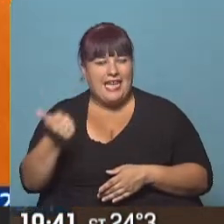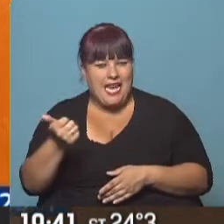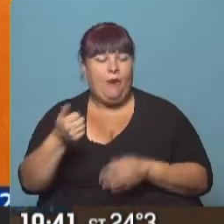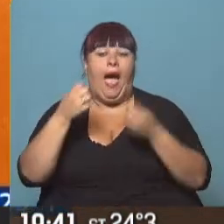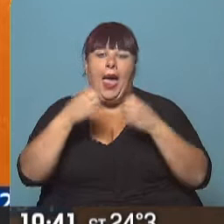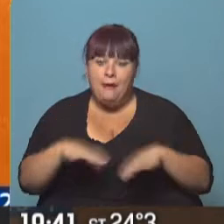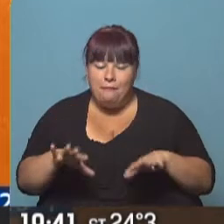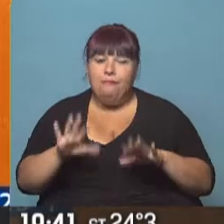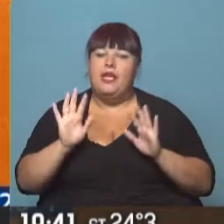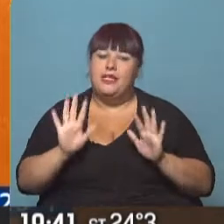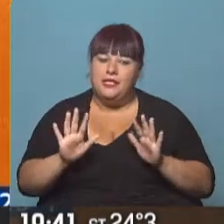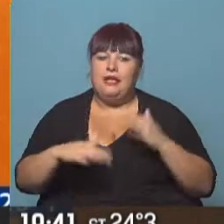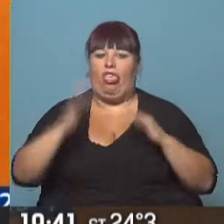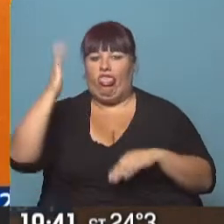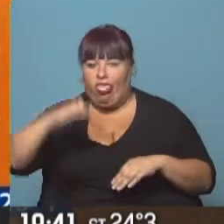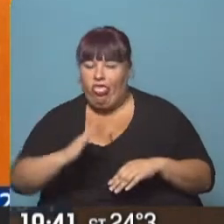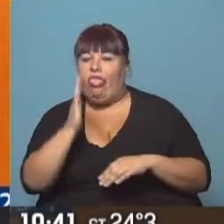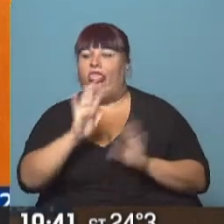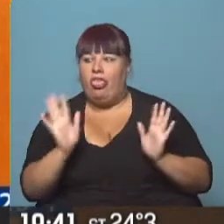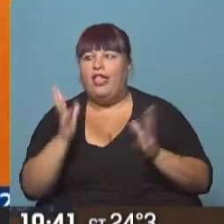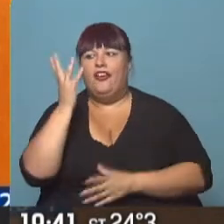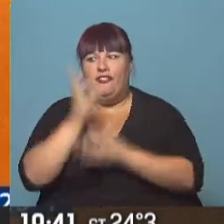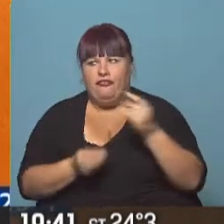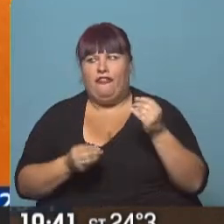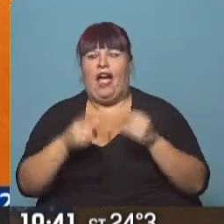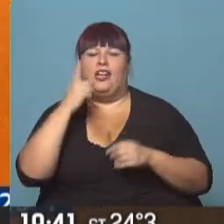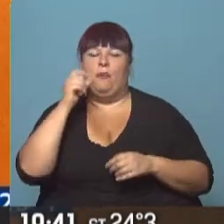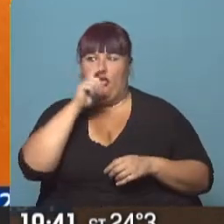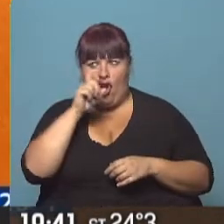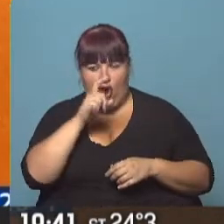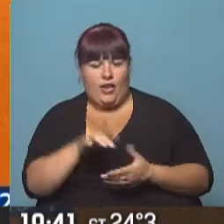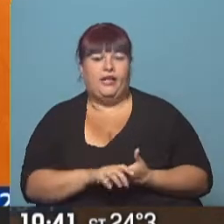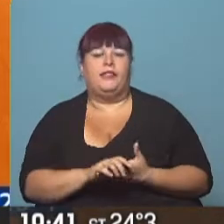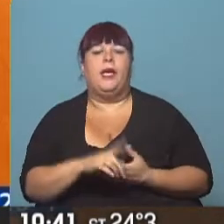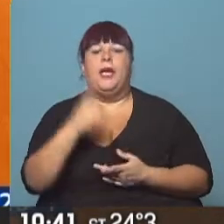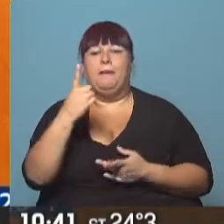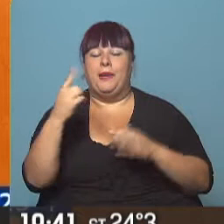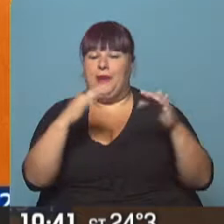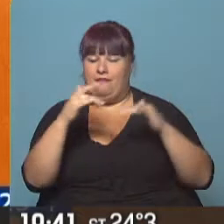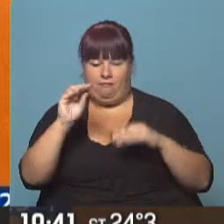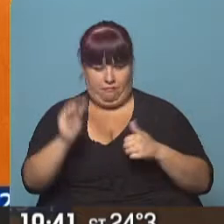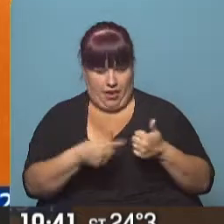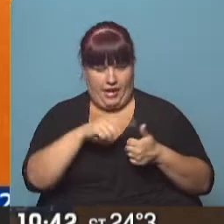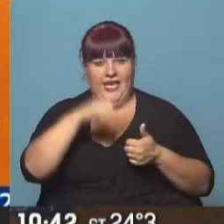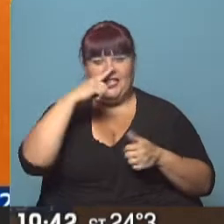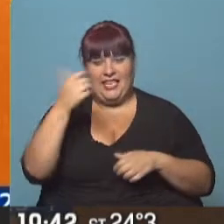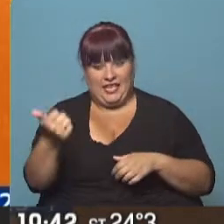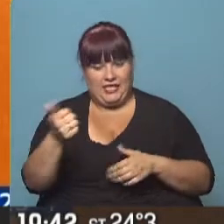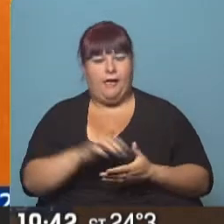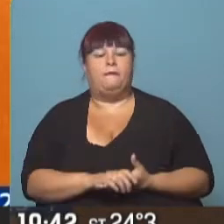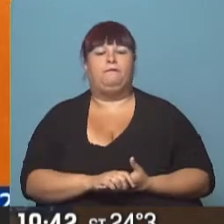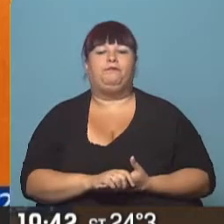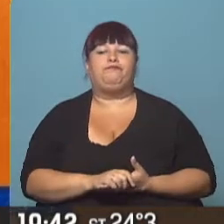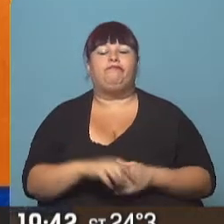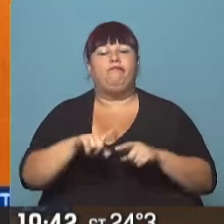arranque con altibajos, errático. El correntino perdió el primer parcial 7-6.